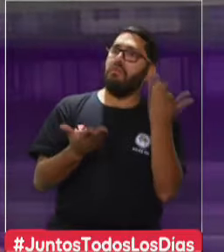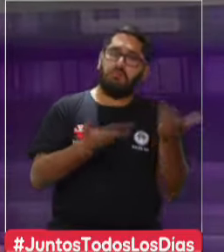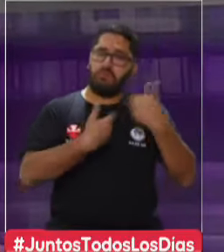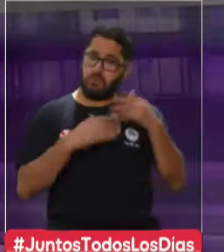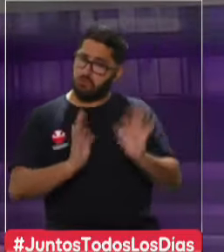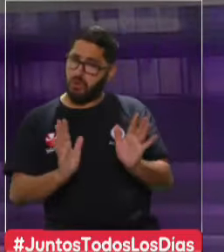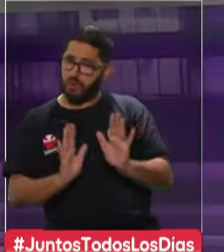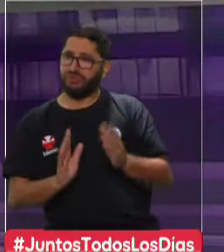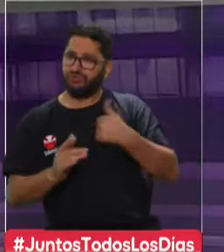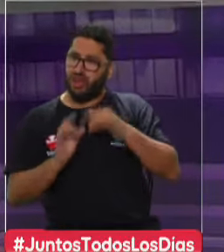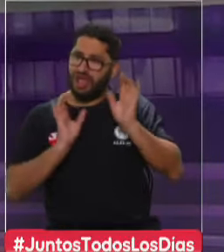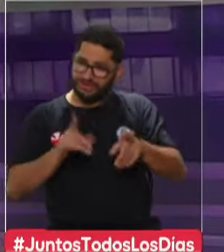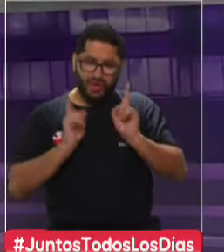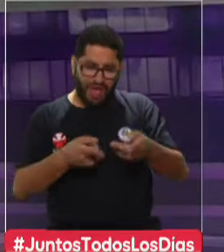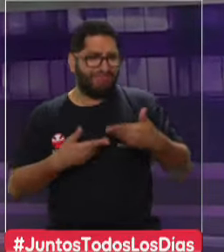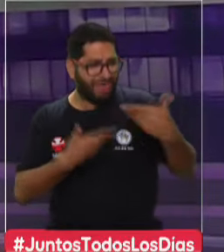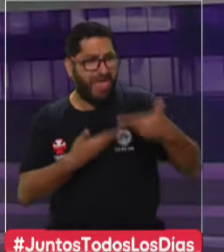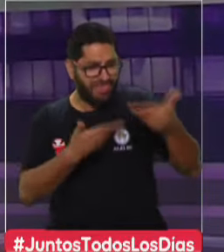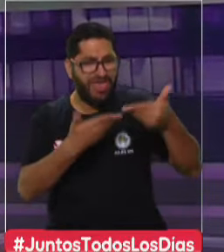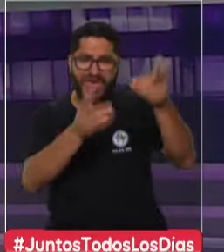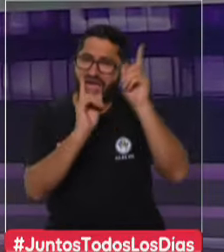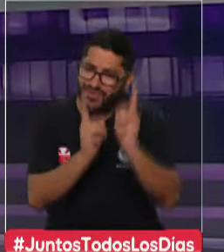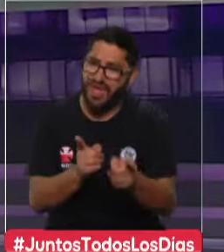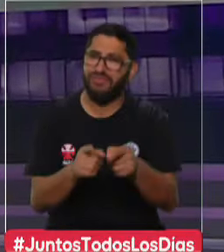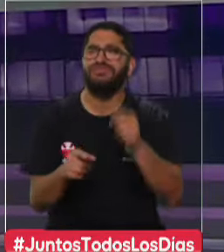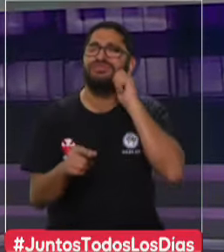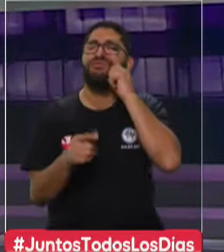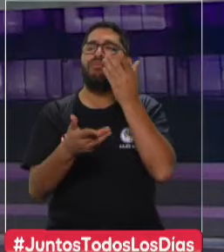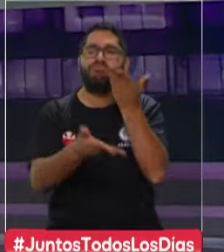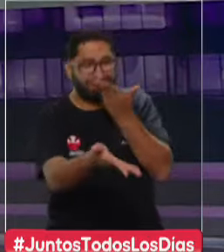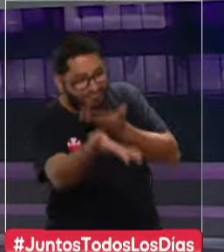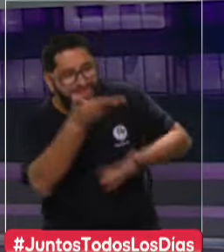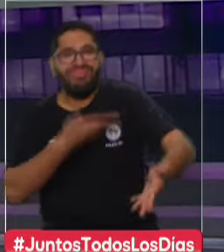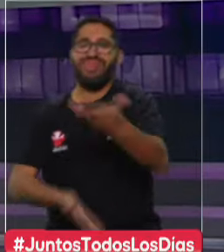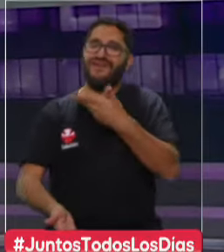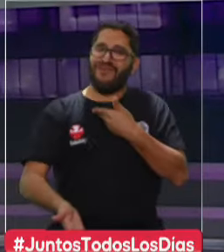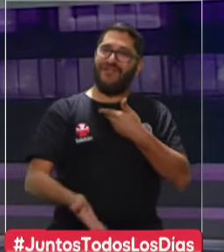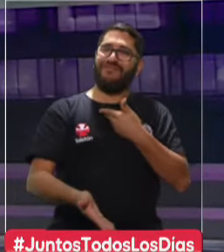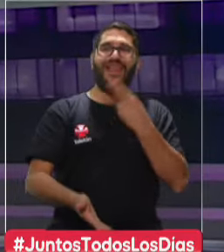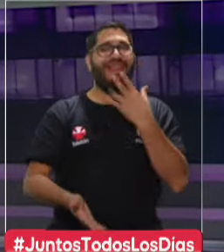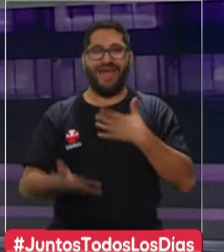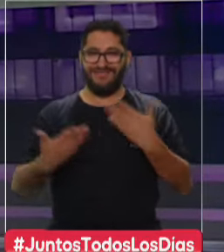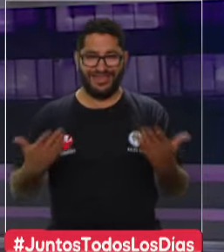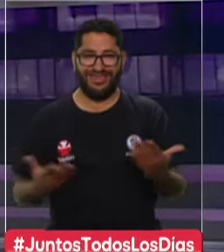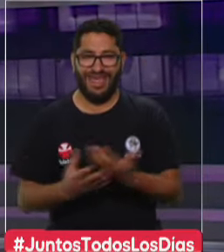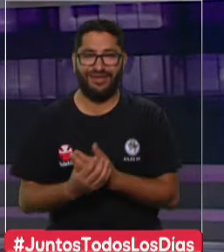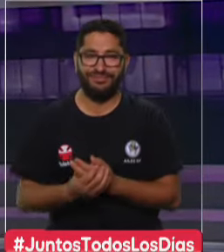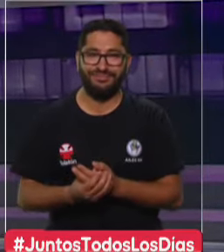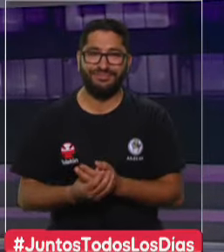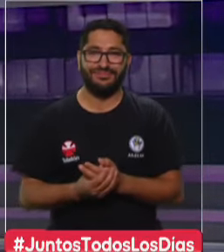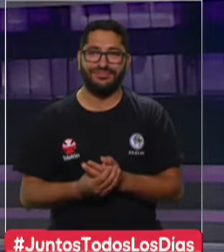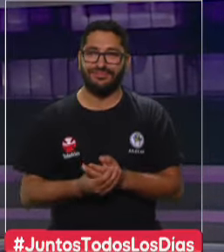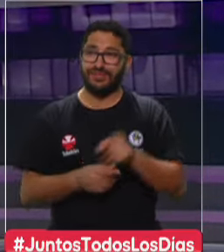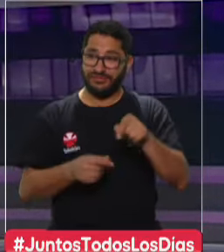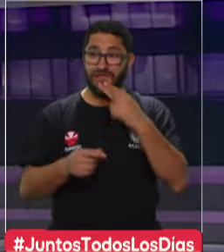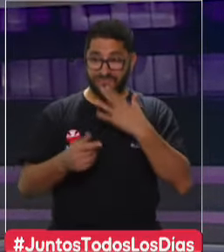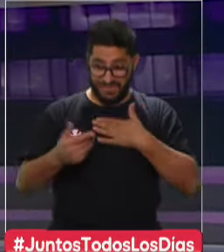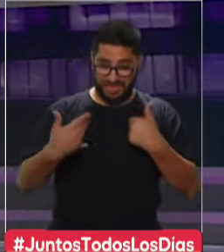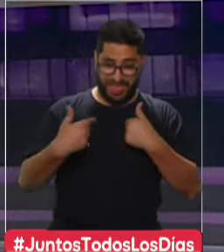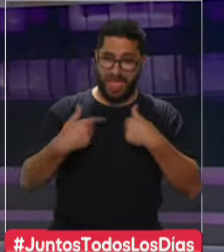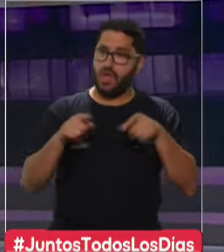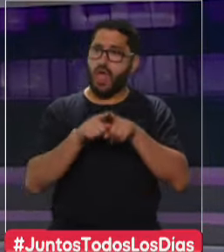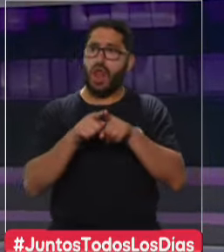las comidas, ¿no? Son las vueltas de mano. Es como la vida, de una u otra forma, todo da vueltas